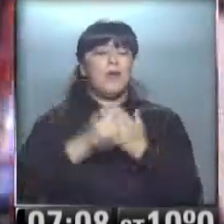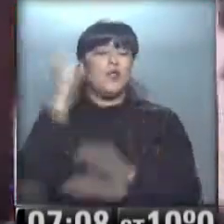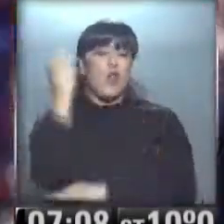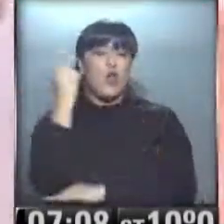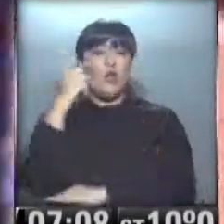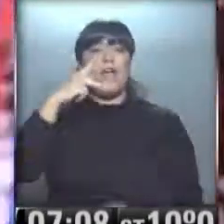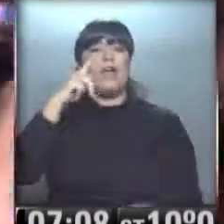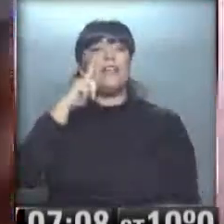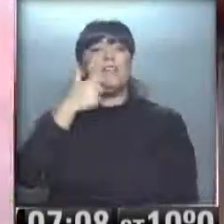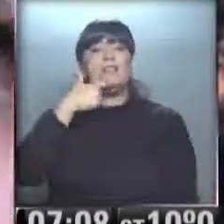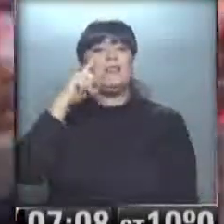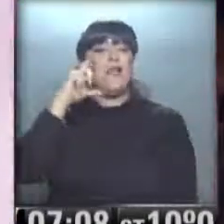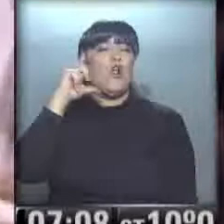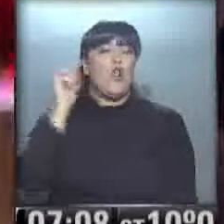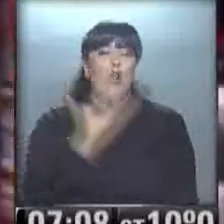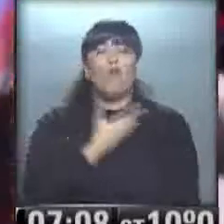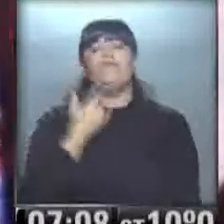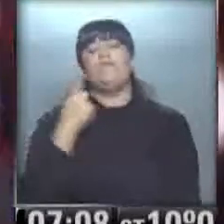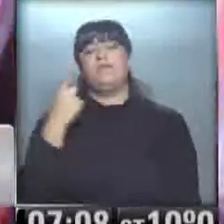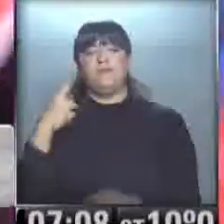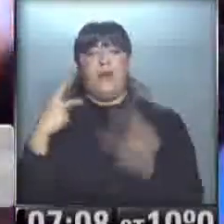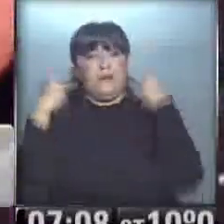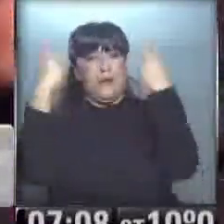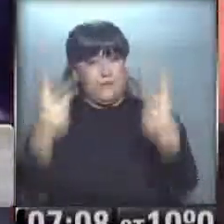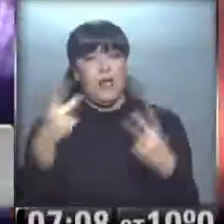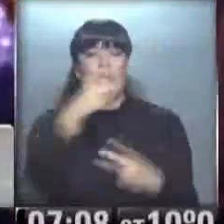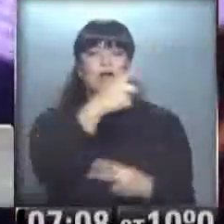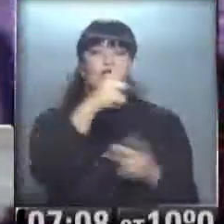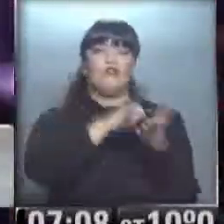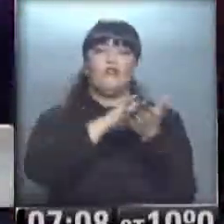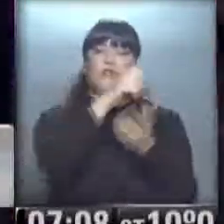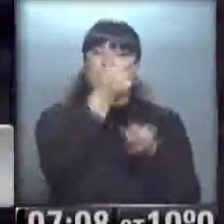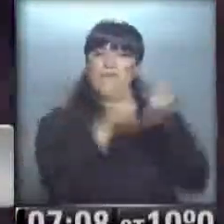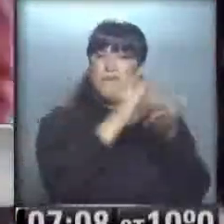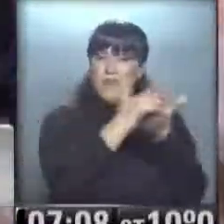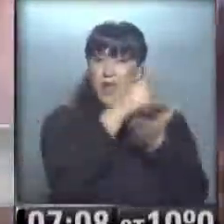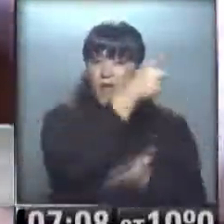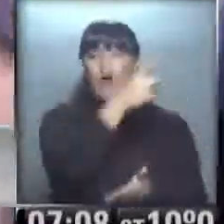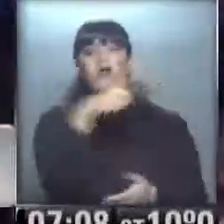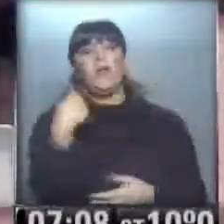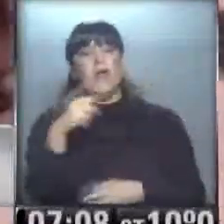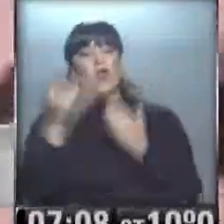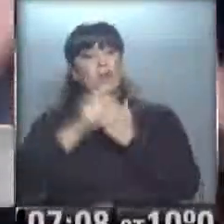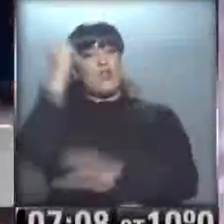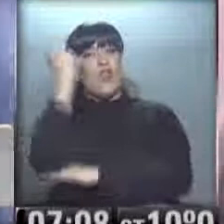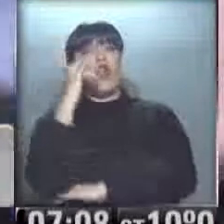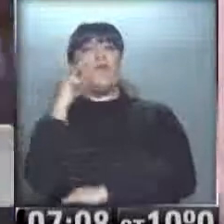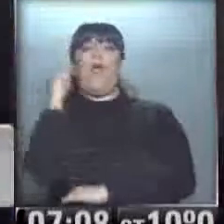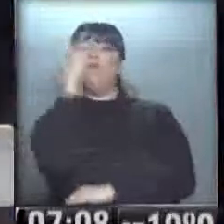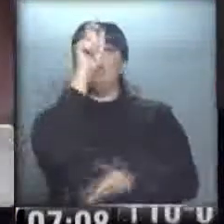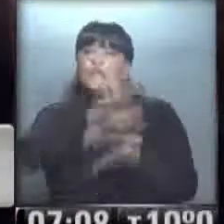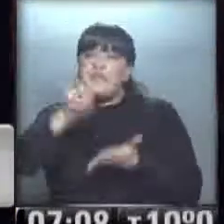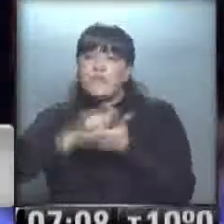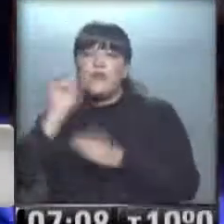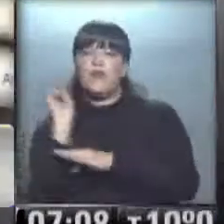Axel Kicillof, el próximo viernes para reunirse con Pollack. Pero previamente, Axel Kicillof respondió por escrito a las opiniones que vertió